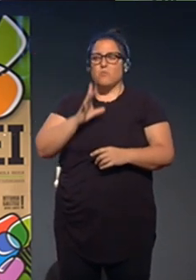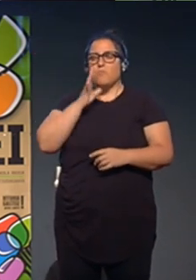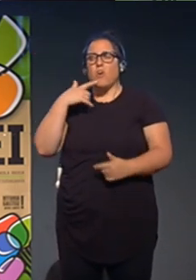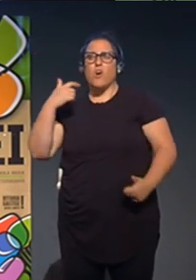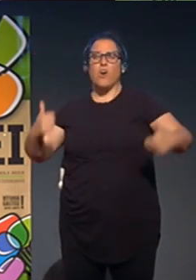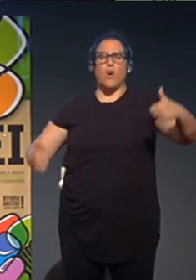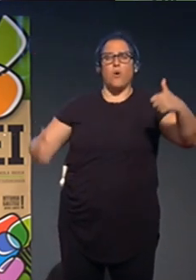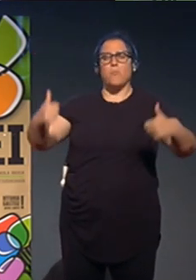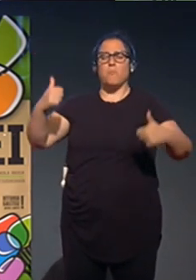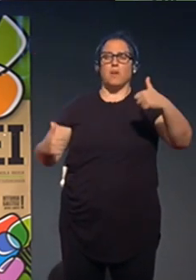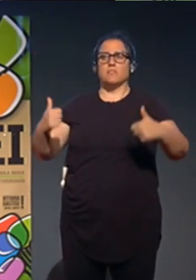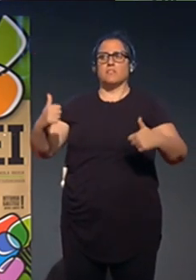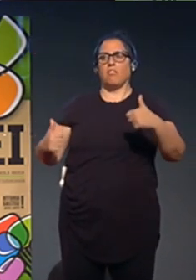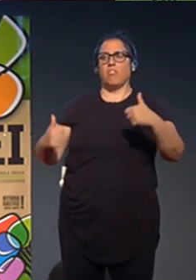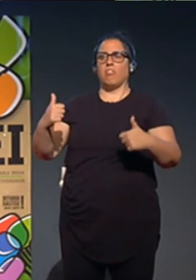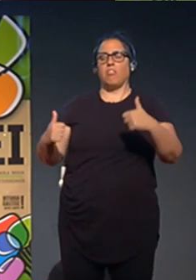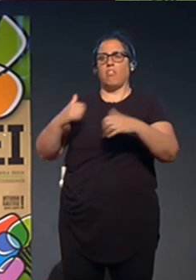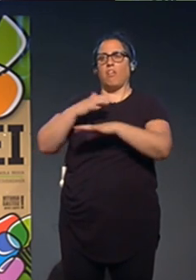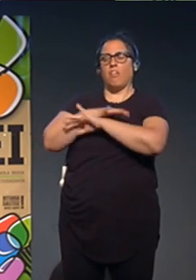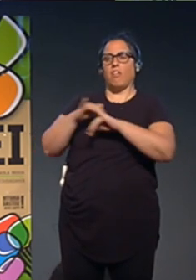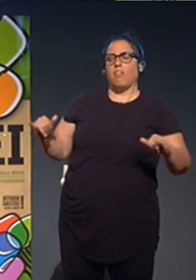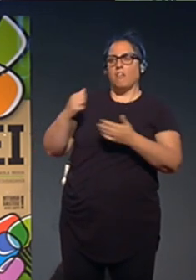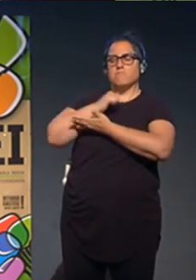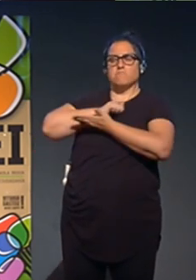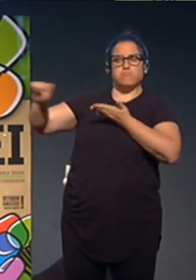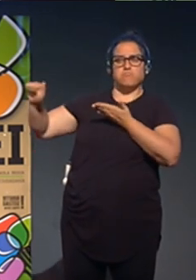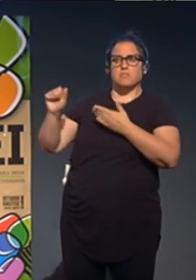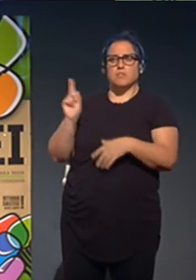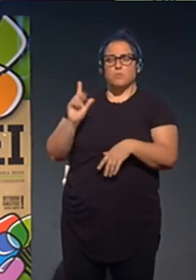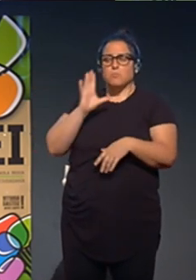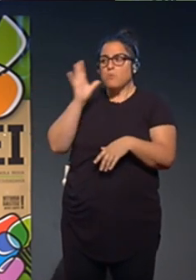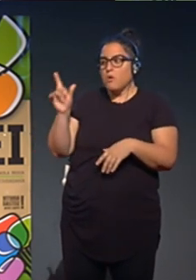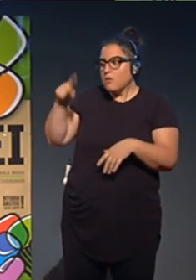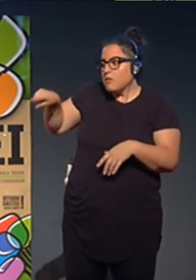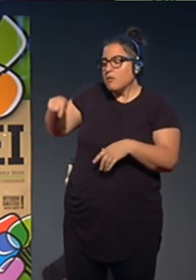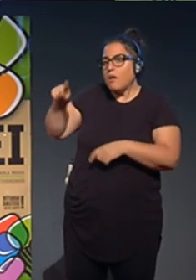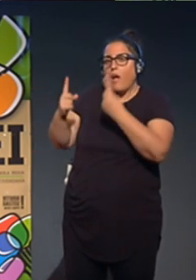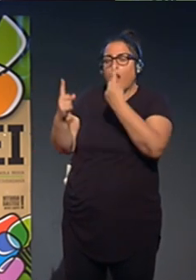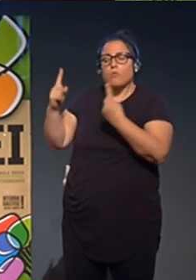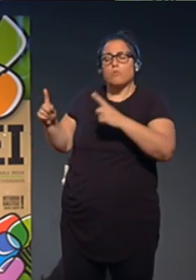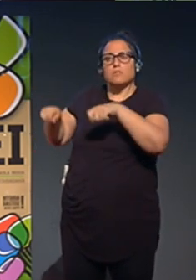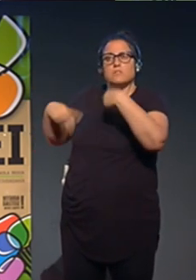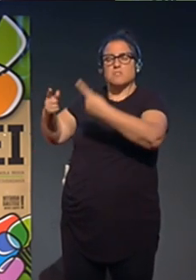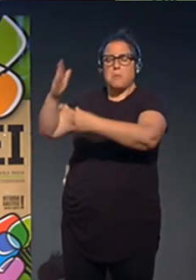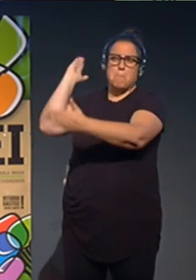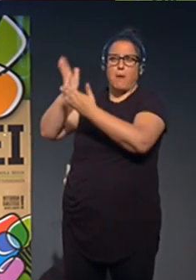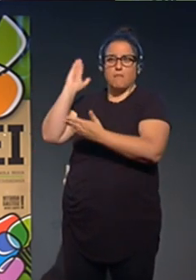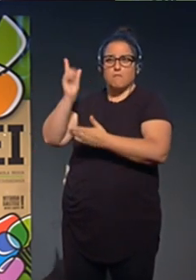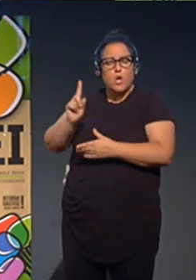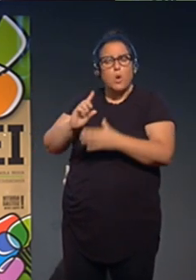competencia desleal con quien está produciendo destruyendo el medio ambiente sino de